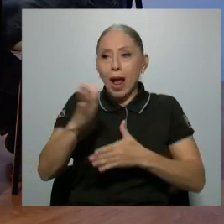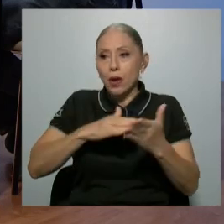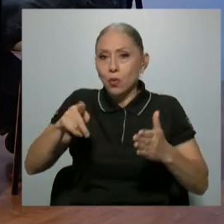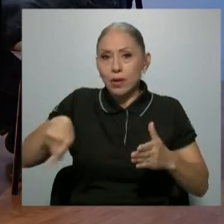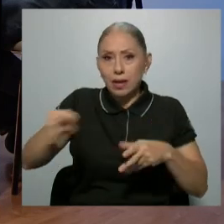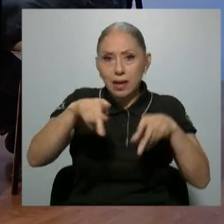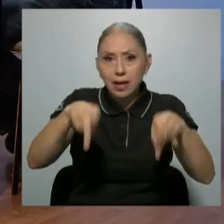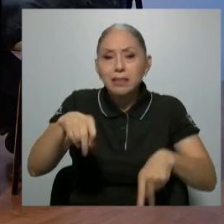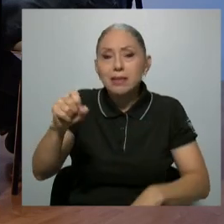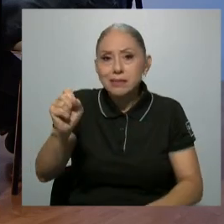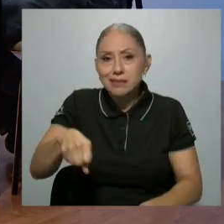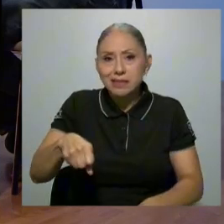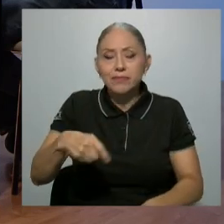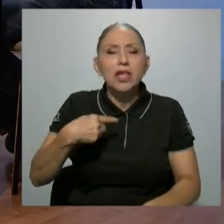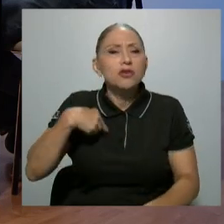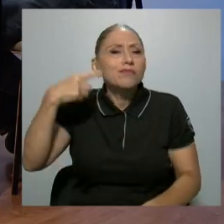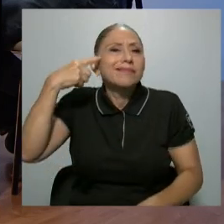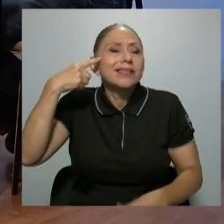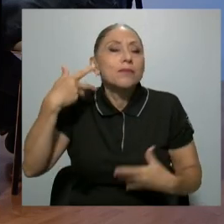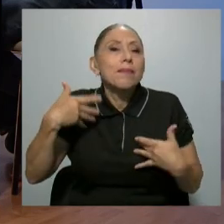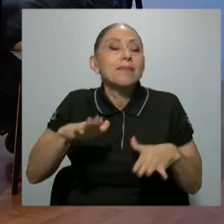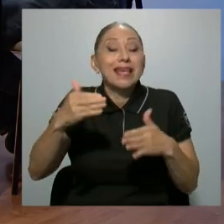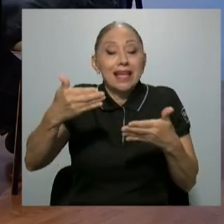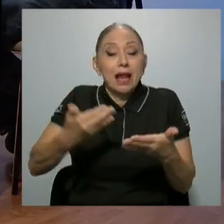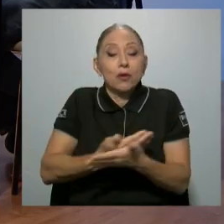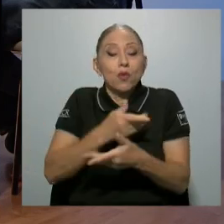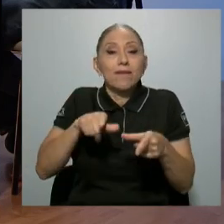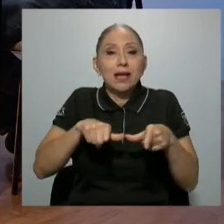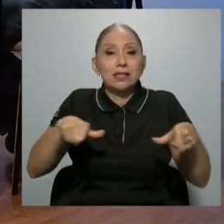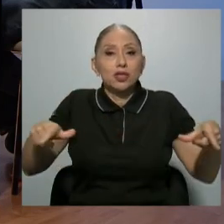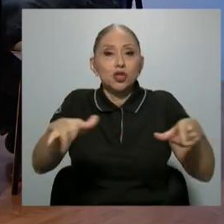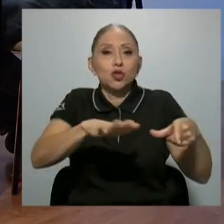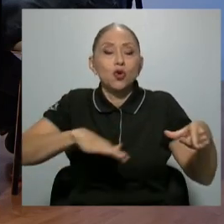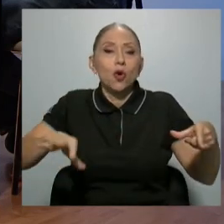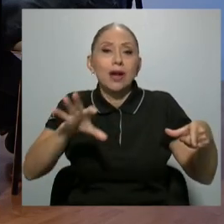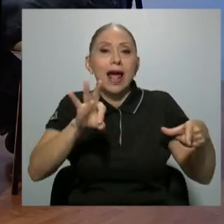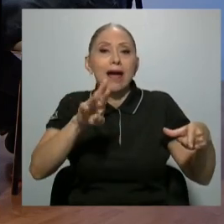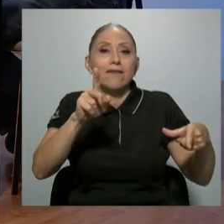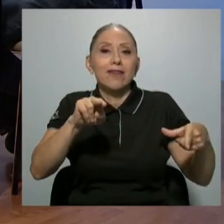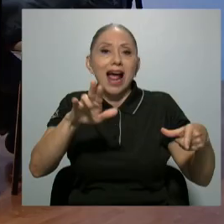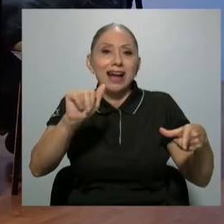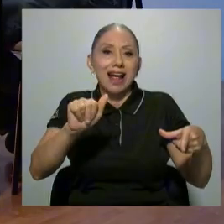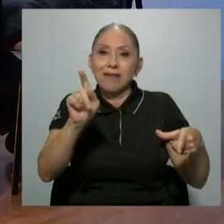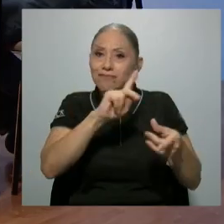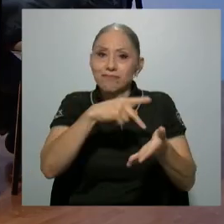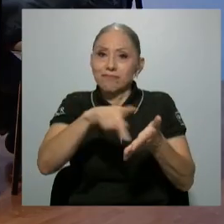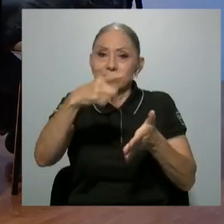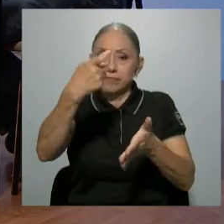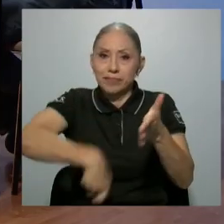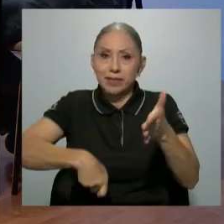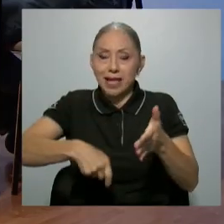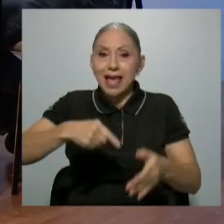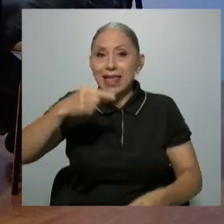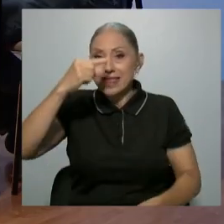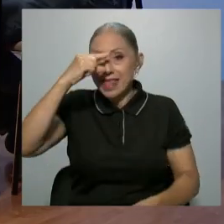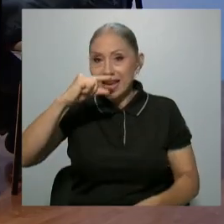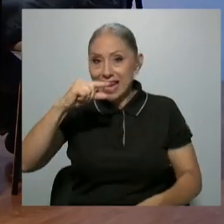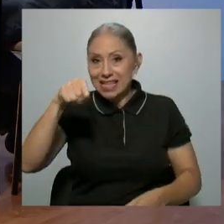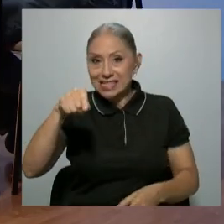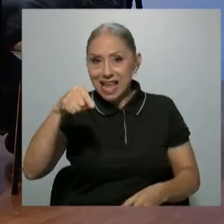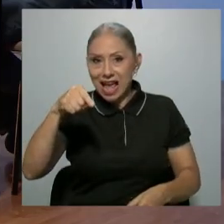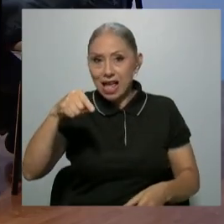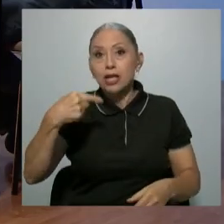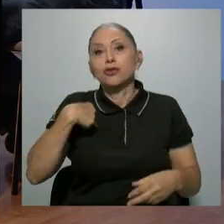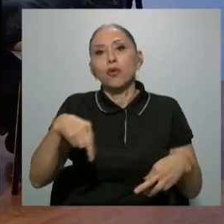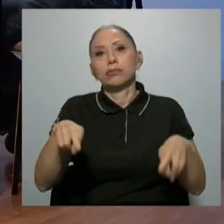bien me parece que la nueva zona franca de Grecia, creo que, cruzo los